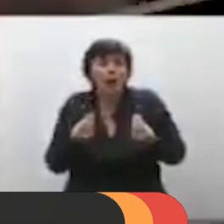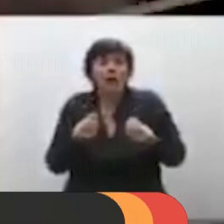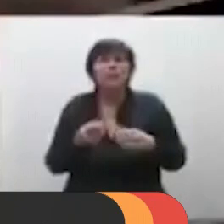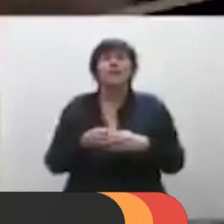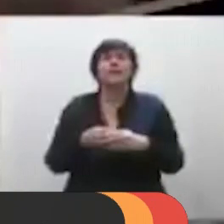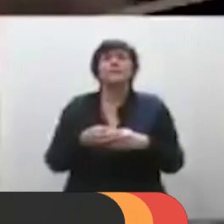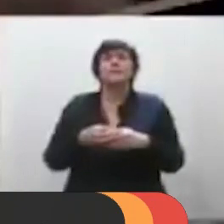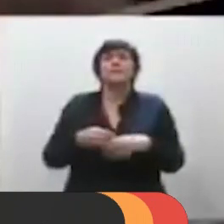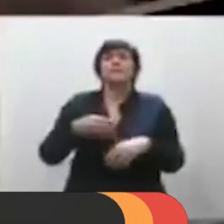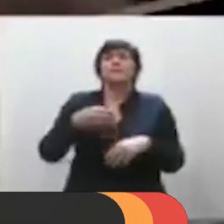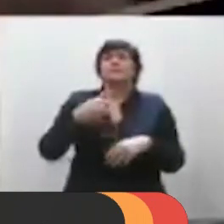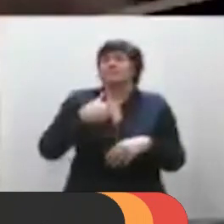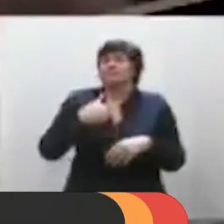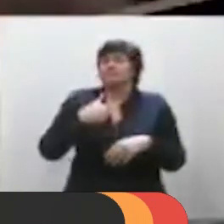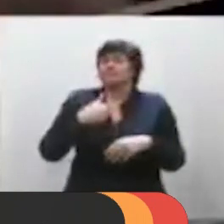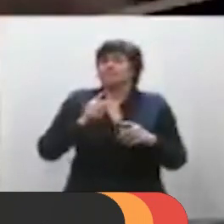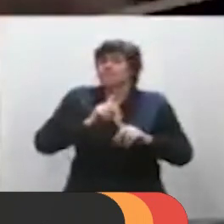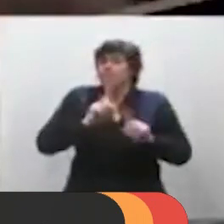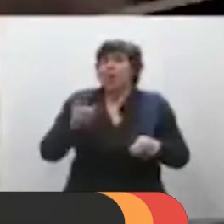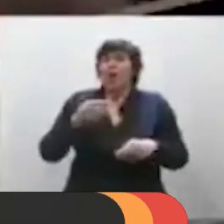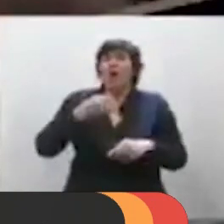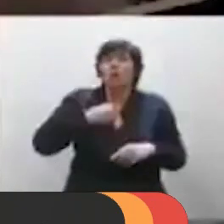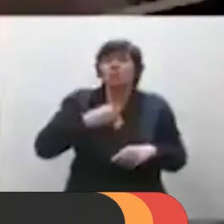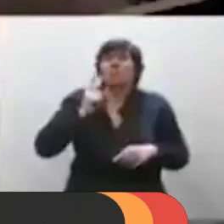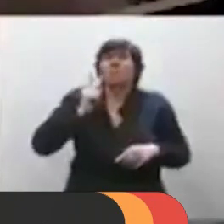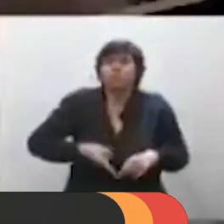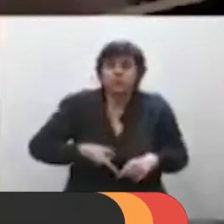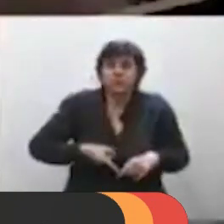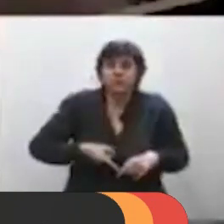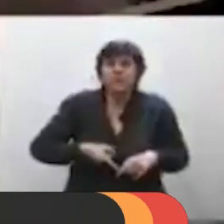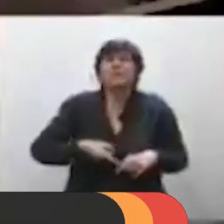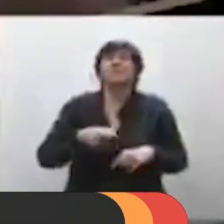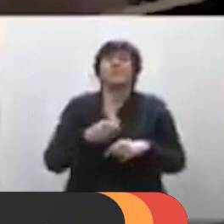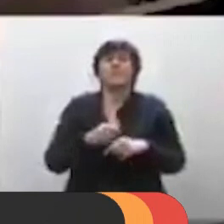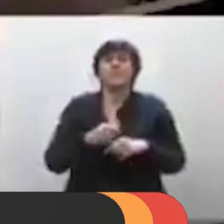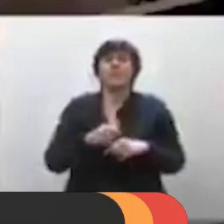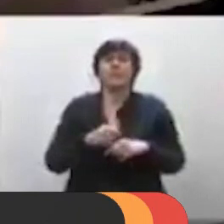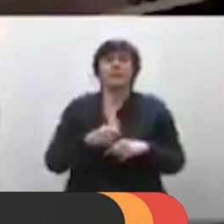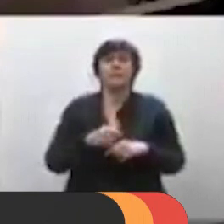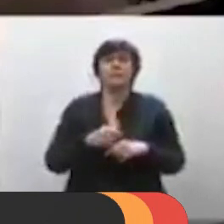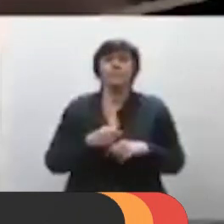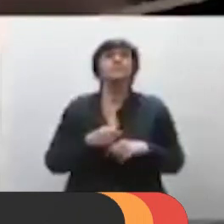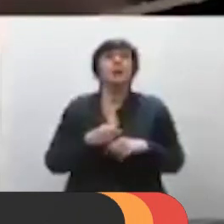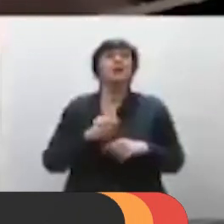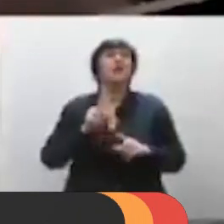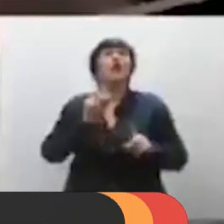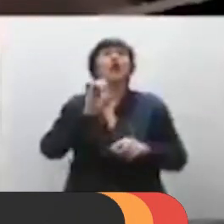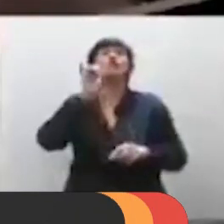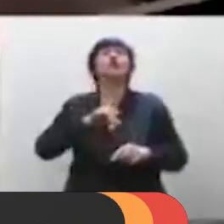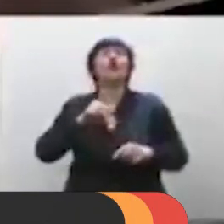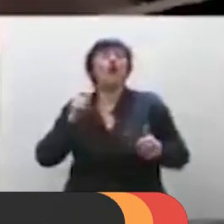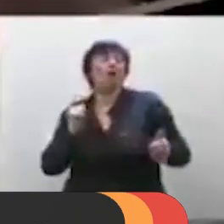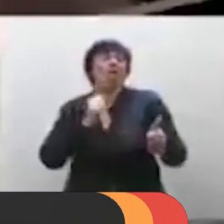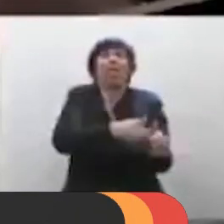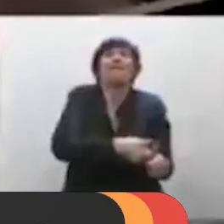voluntariedad, entendido con cierta amplitud, que no es solamente la violación clásica, por un